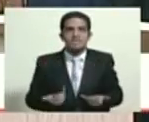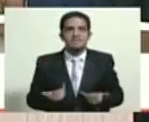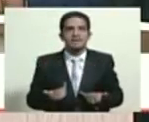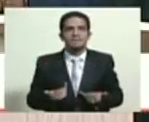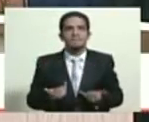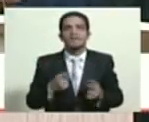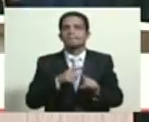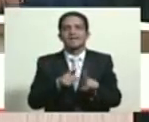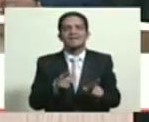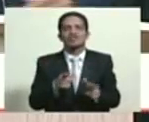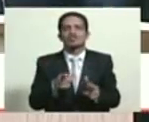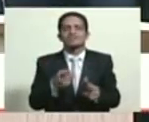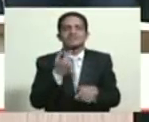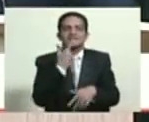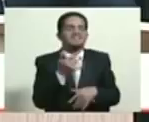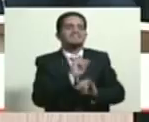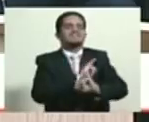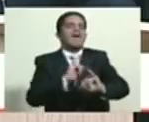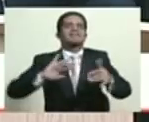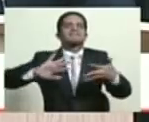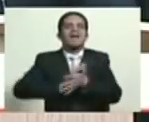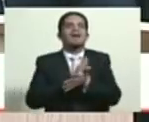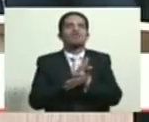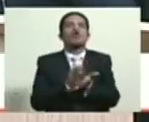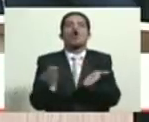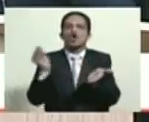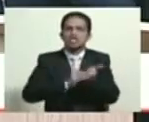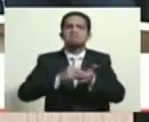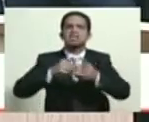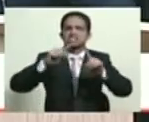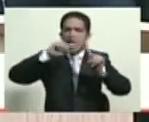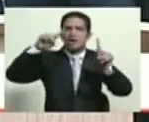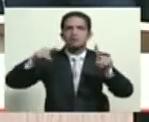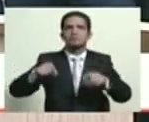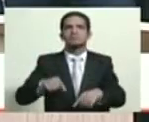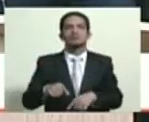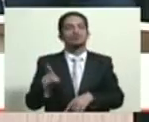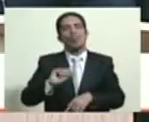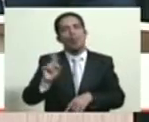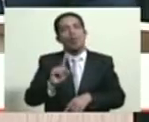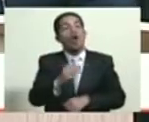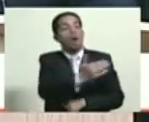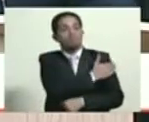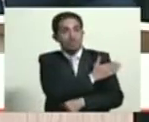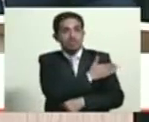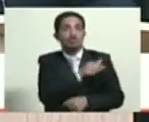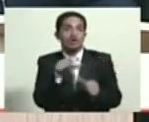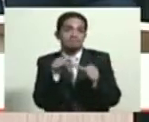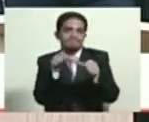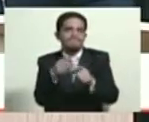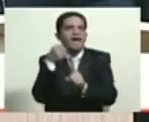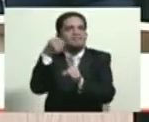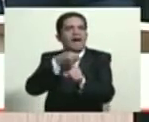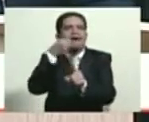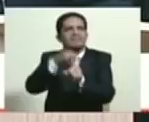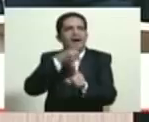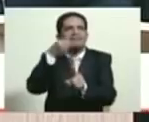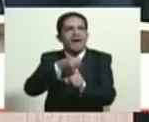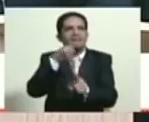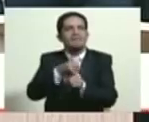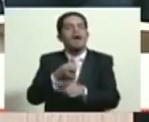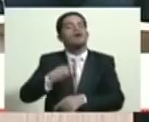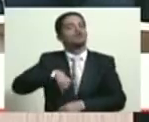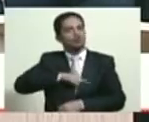Pero no podemos cantar victoria todavía, porque ellos van a persistir en los ataques. Nosotros vamos a persistir en